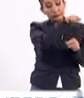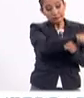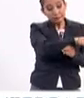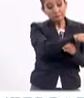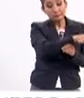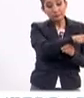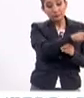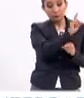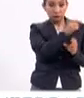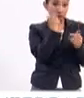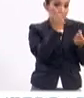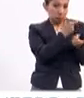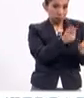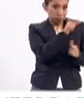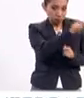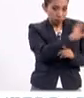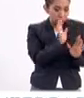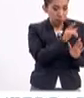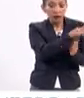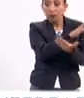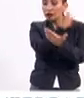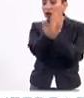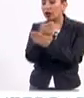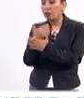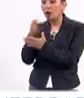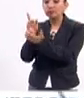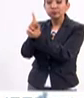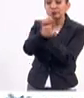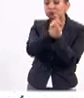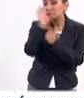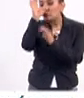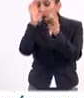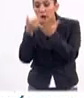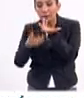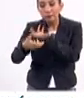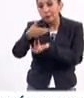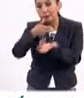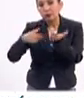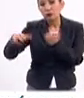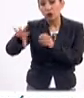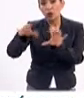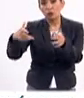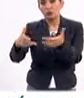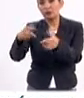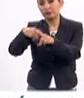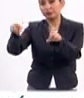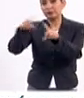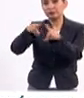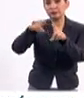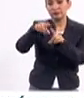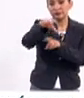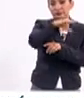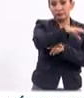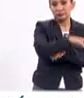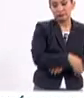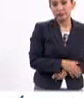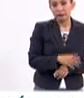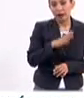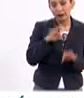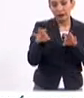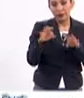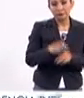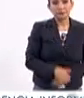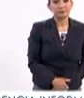de, los que así lo deseen evidentemente, tendrán un proceso de interacción cultural con las distintas comunidades en las que